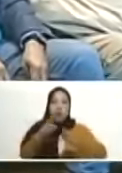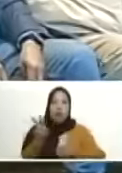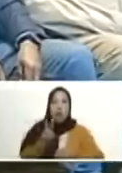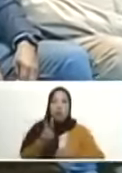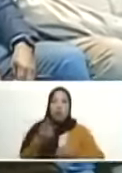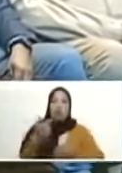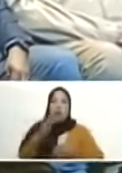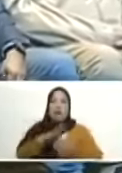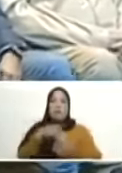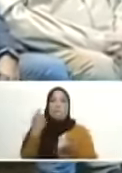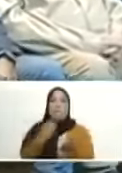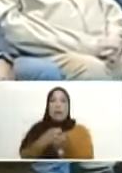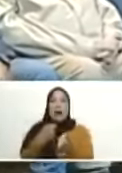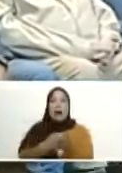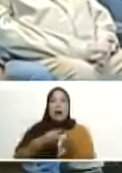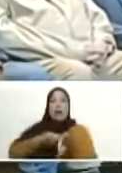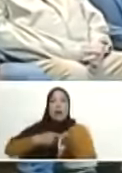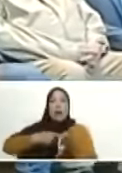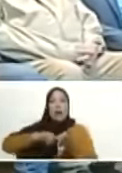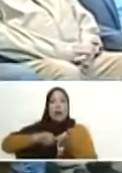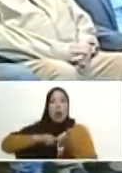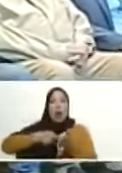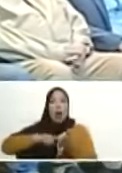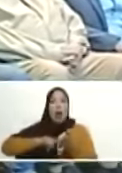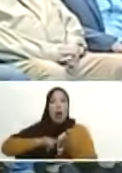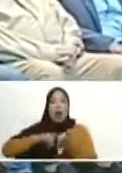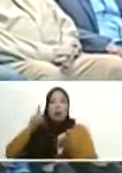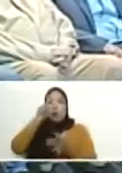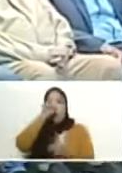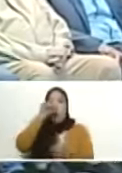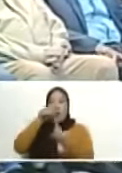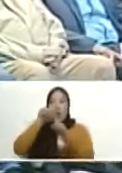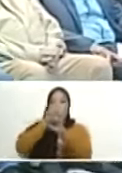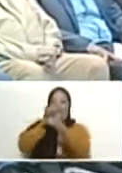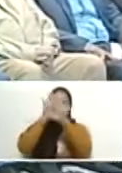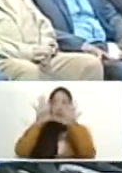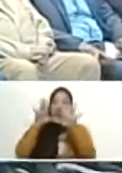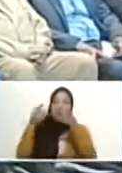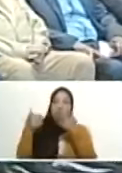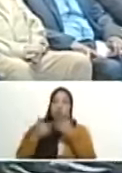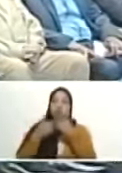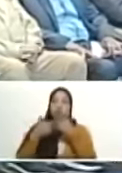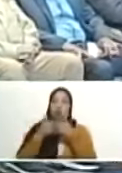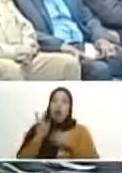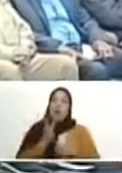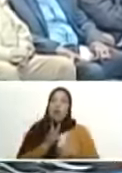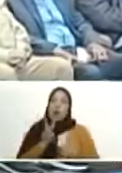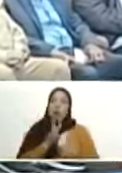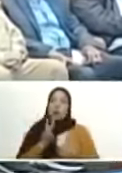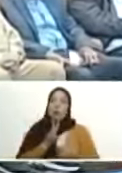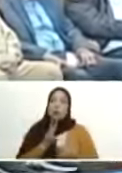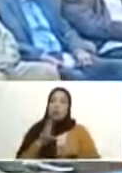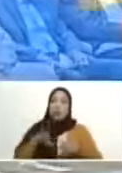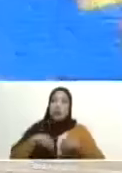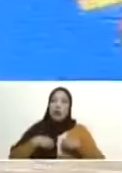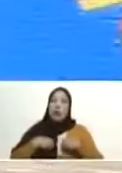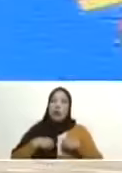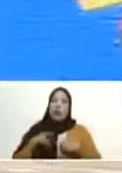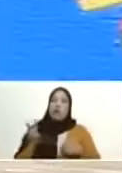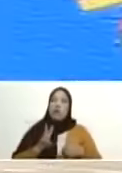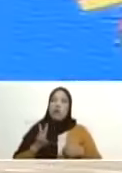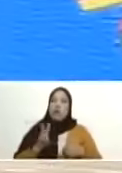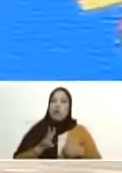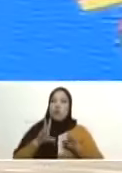exigiendo la deuda, pero con un objetivo claro: de acorralar a nuestro país, de tomar a nuestro país,